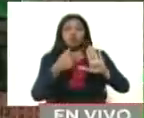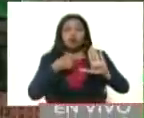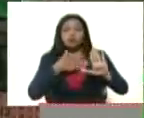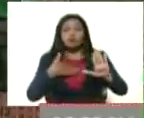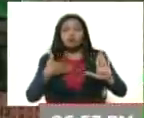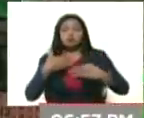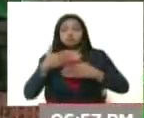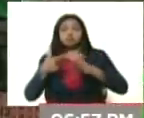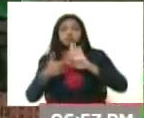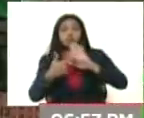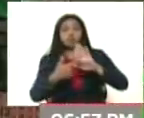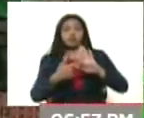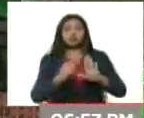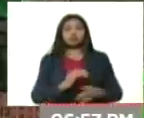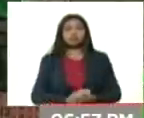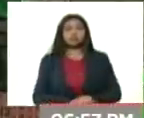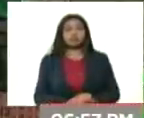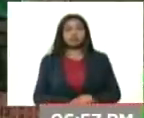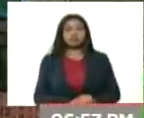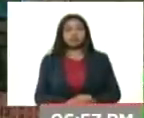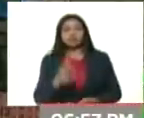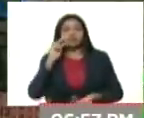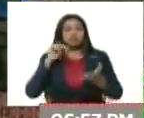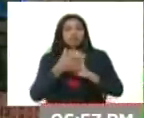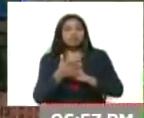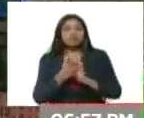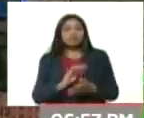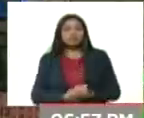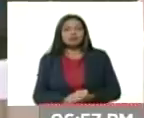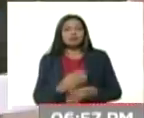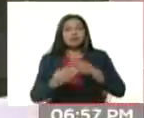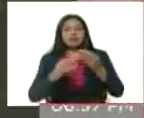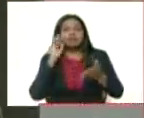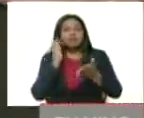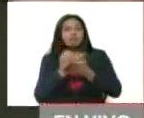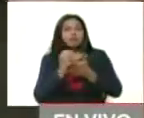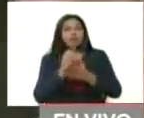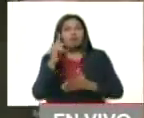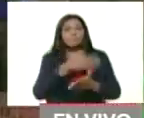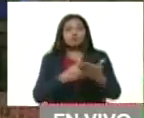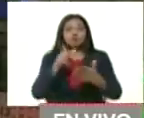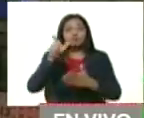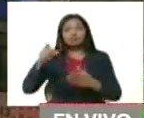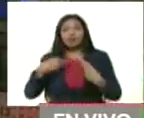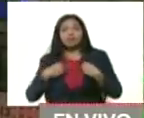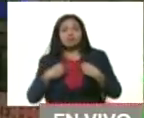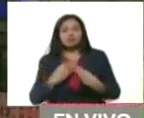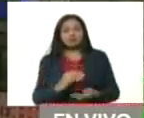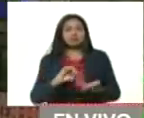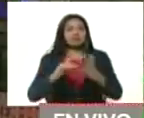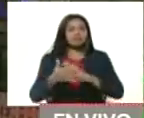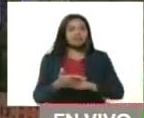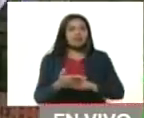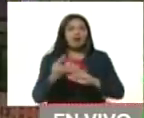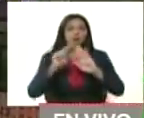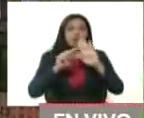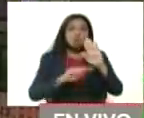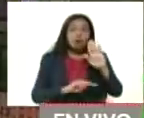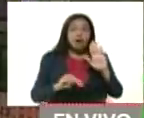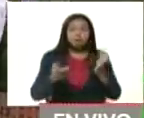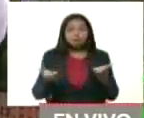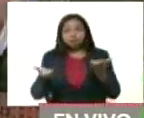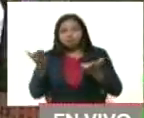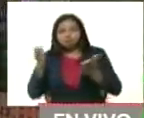con ustedes se refiere a la realización de pruebas por millón de habitantes. Esta es una medida para poder